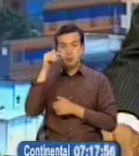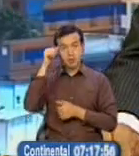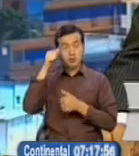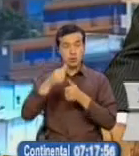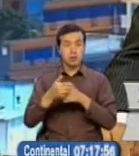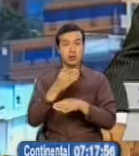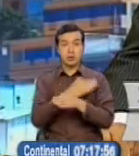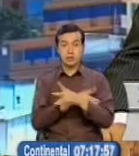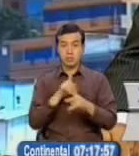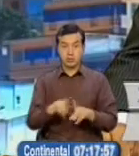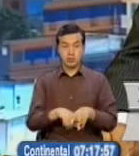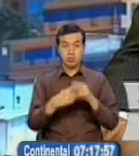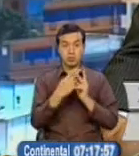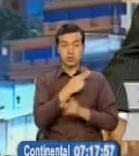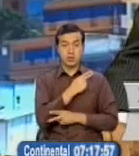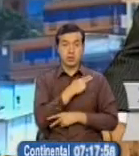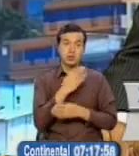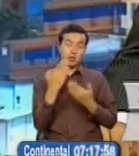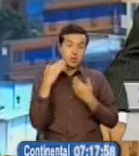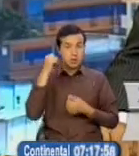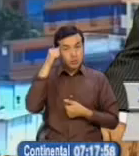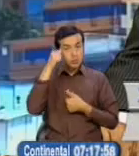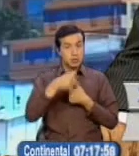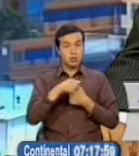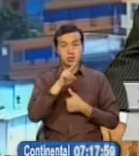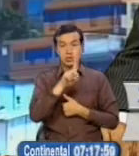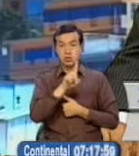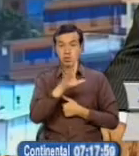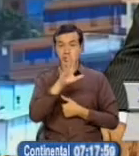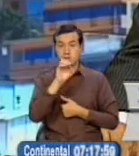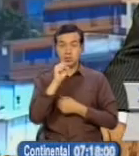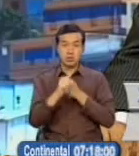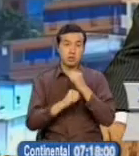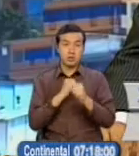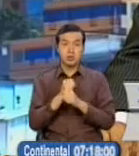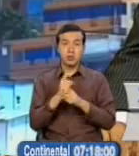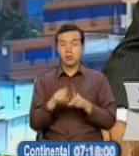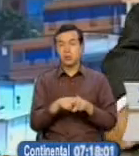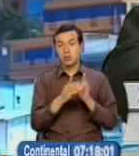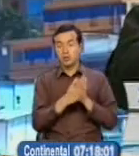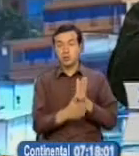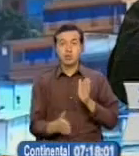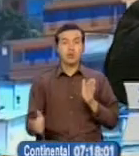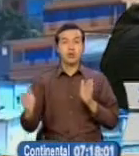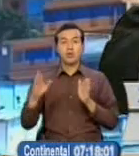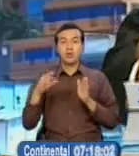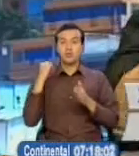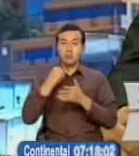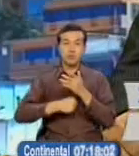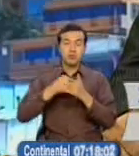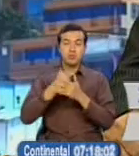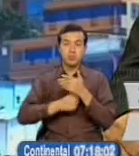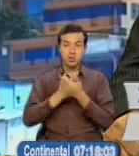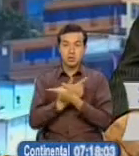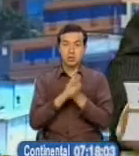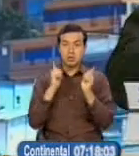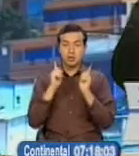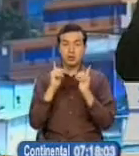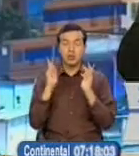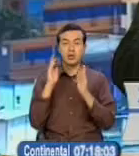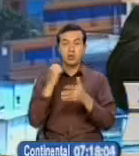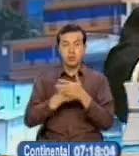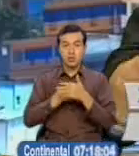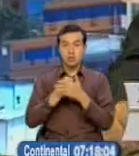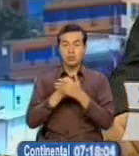cómo nació la Universidad de Guayaquil, por favor, hace 150 años. Apareció en el marco de la lucha liberal conservadora,